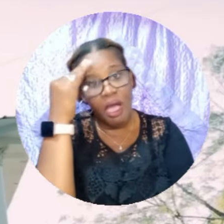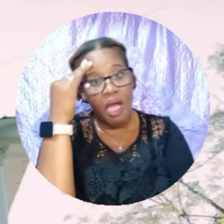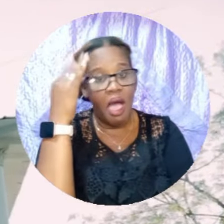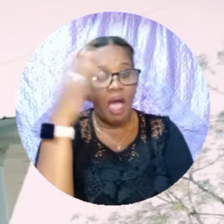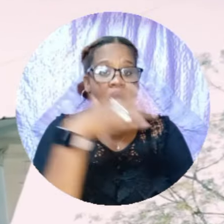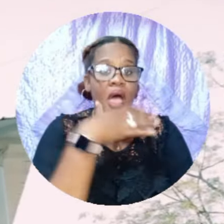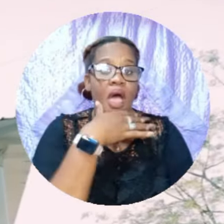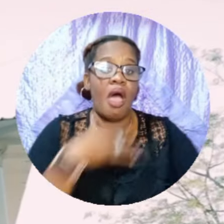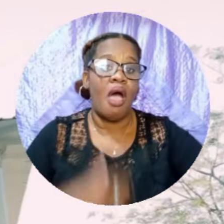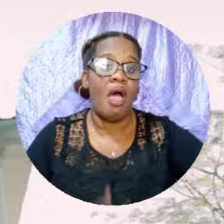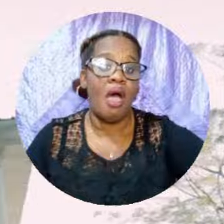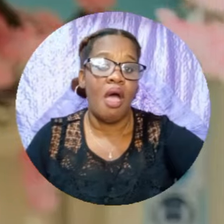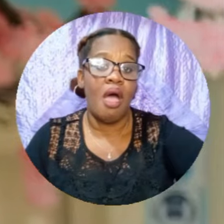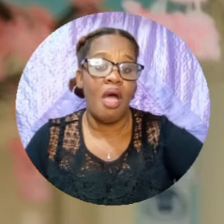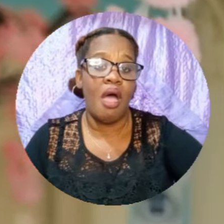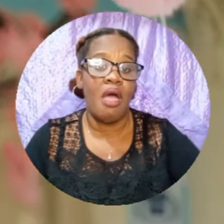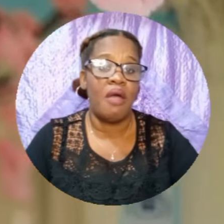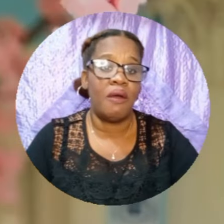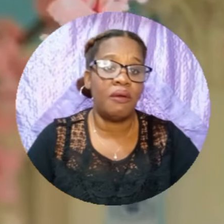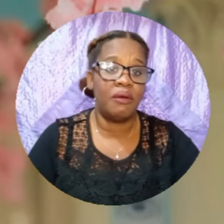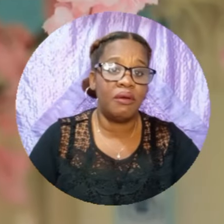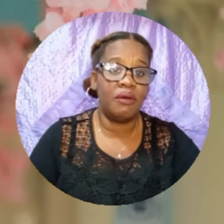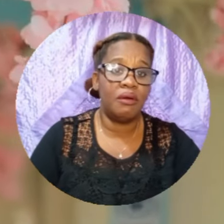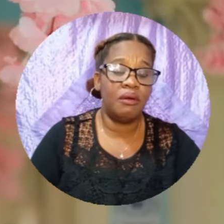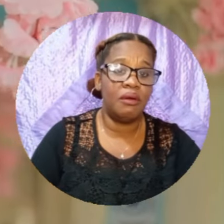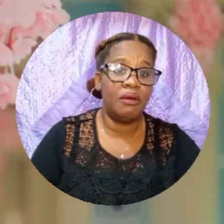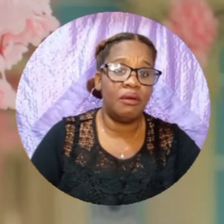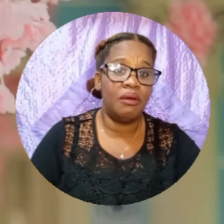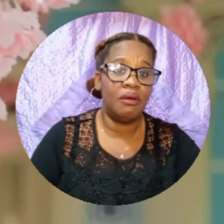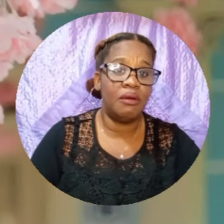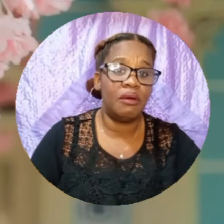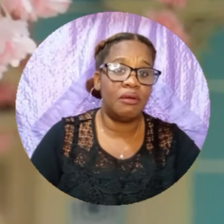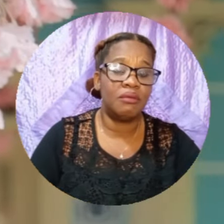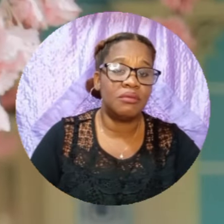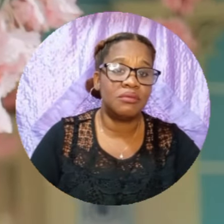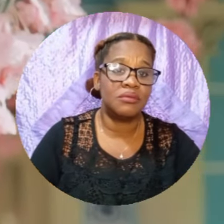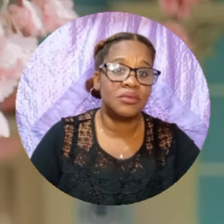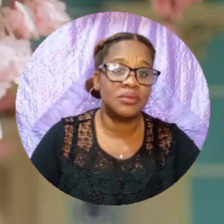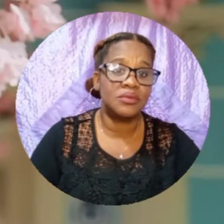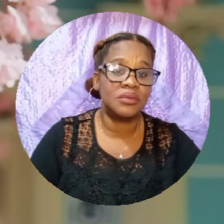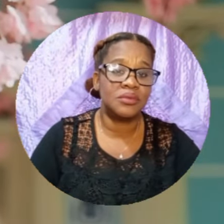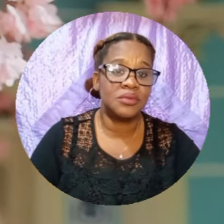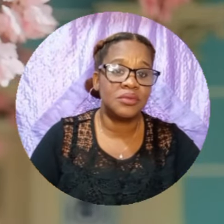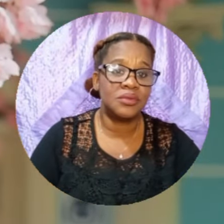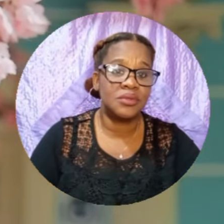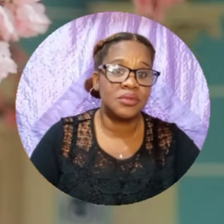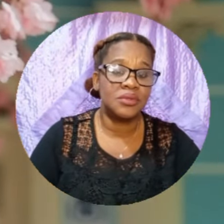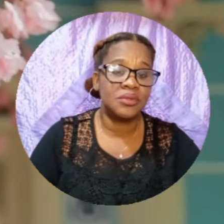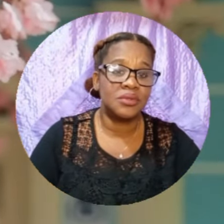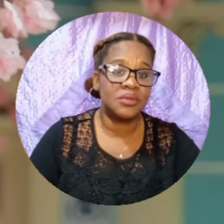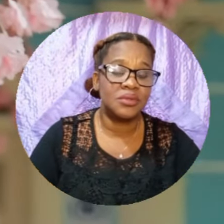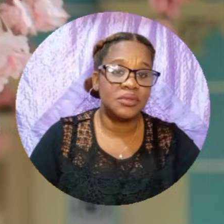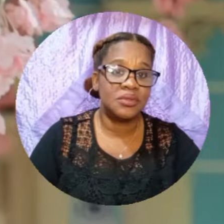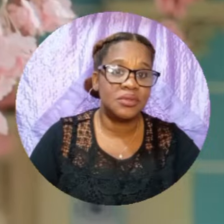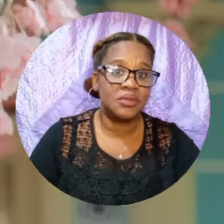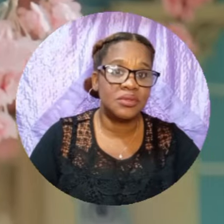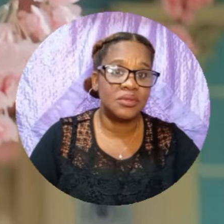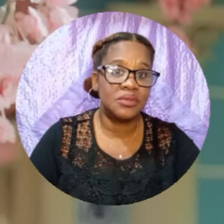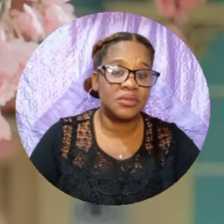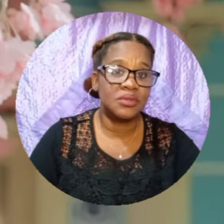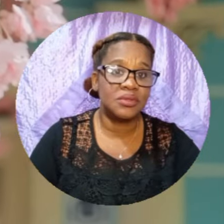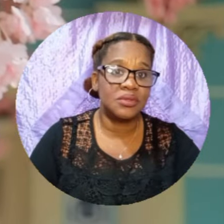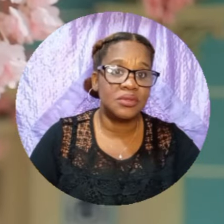El municipio de Jarabacoa se encuentra ubicado en la provincia La Vega, en el corazón de la República Dominicana, enclavado en la